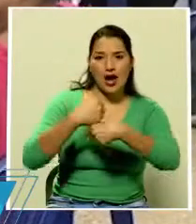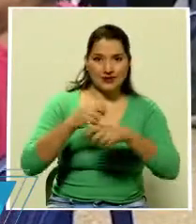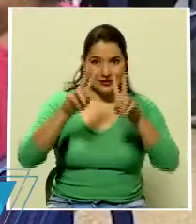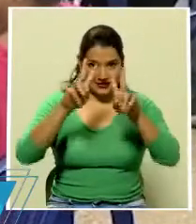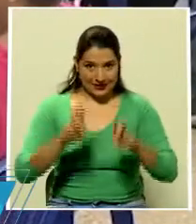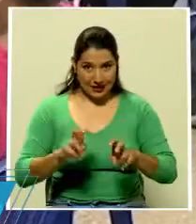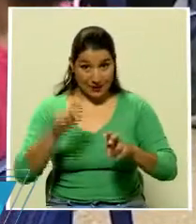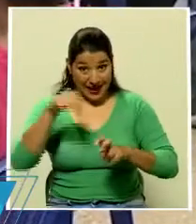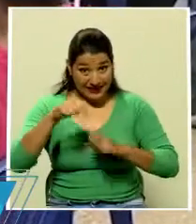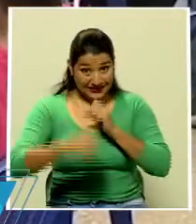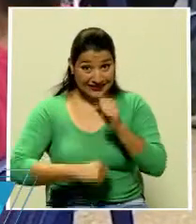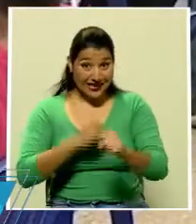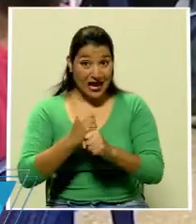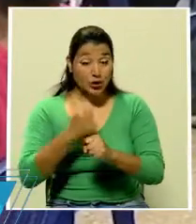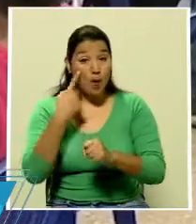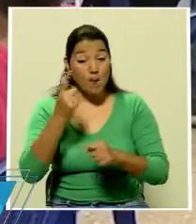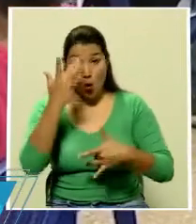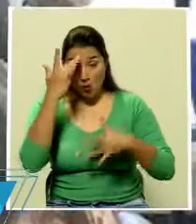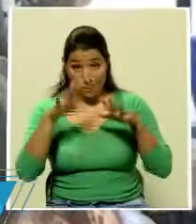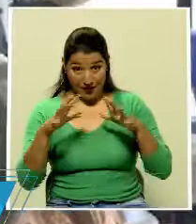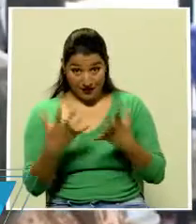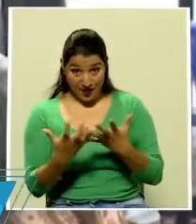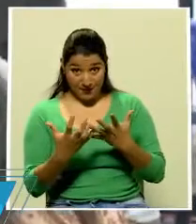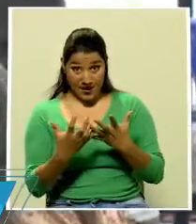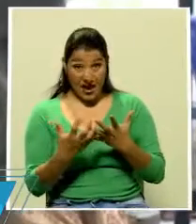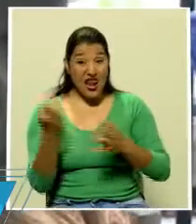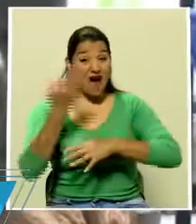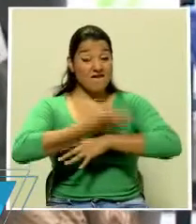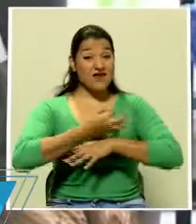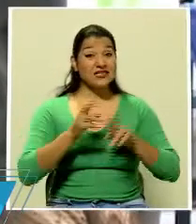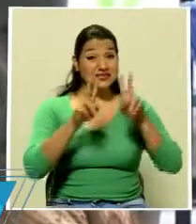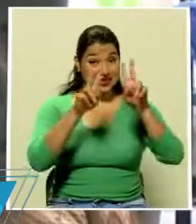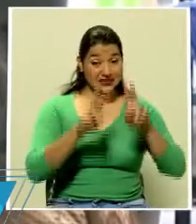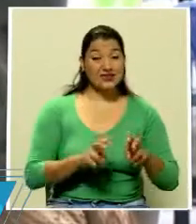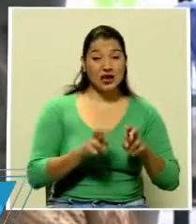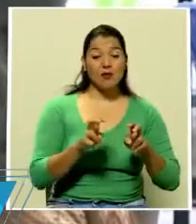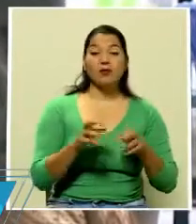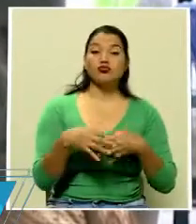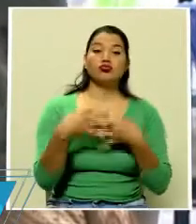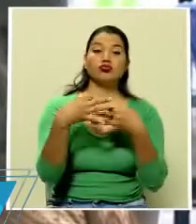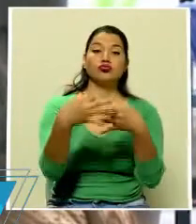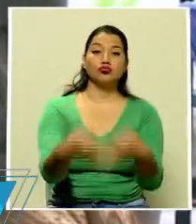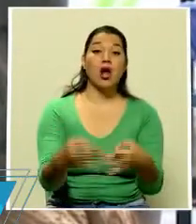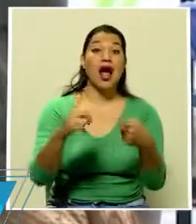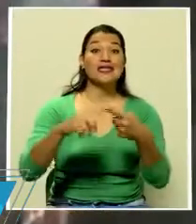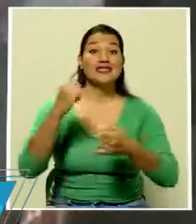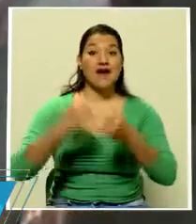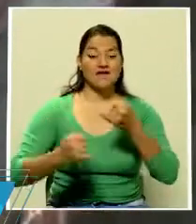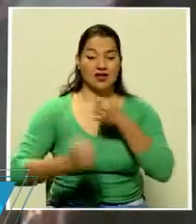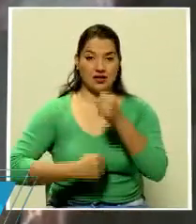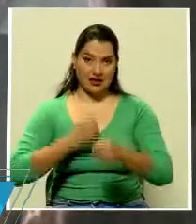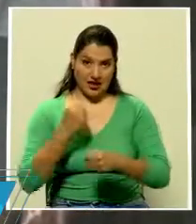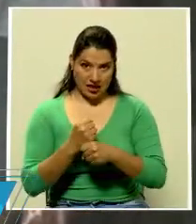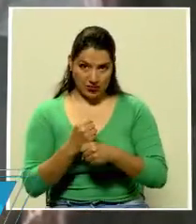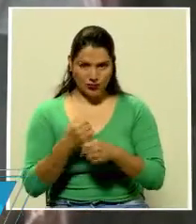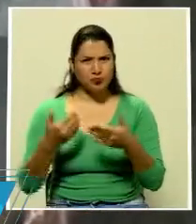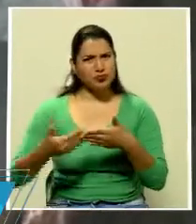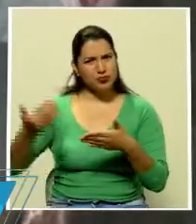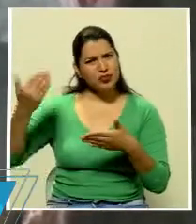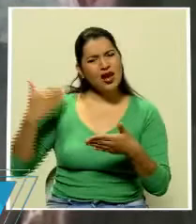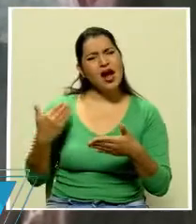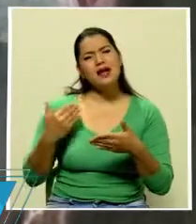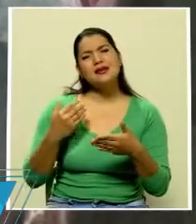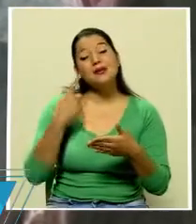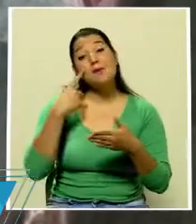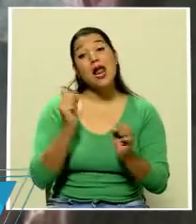año, producto de la pandemia, este proceso de aplicación de las pruebas de actitud se atrasará hasta finales de año. Anteriormente, la aplicación